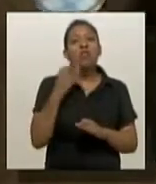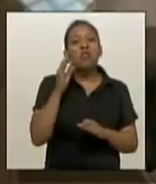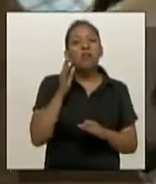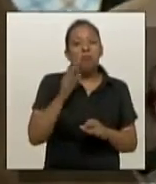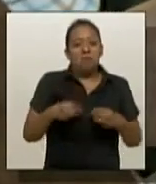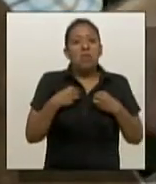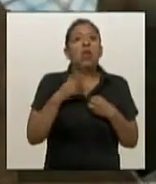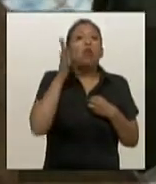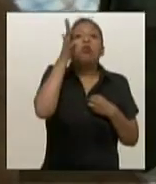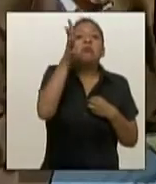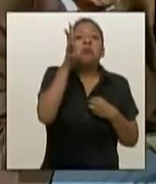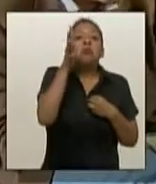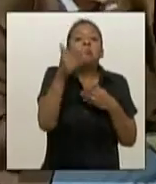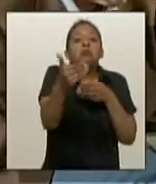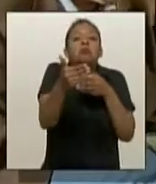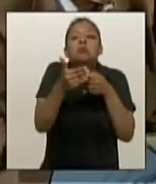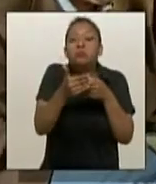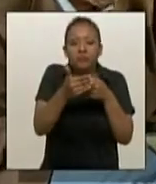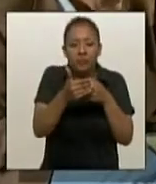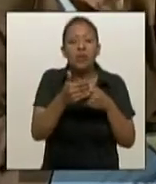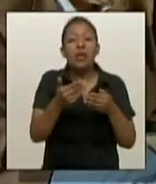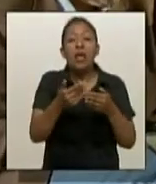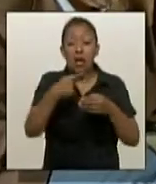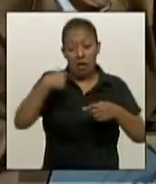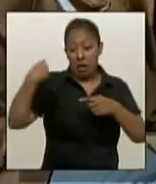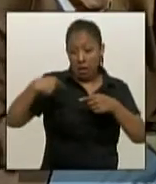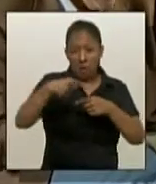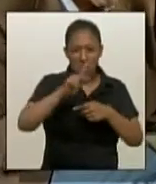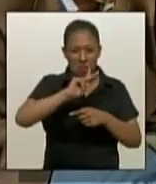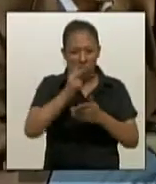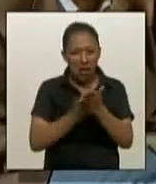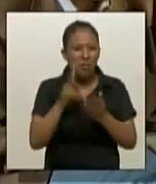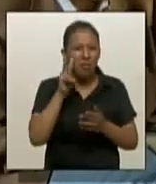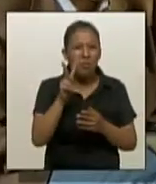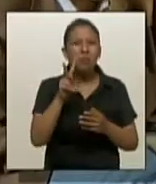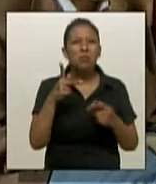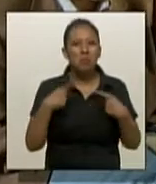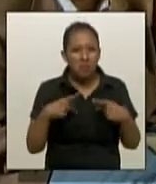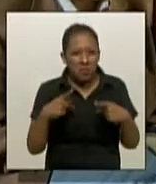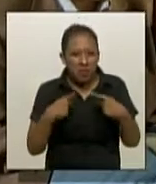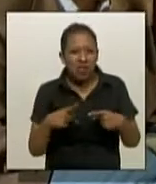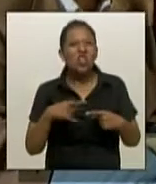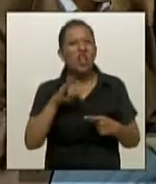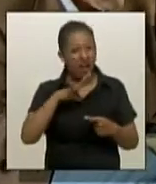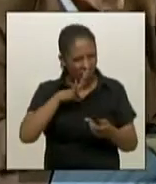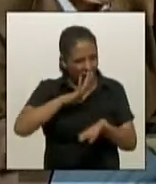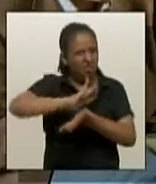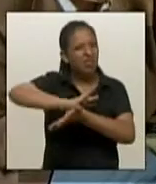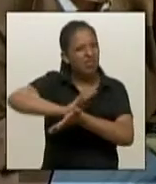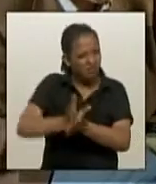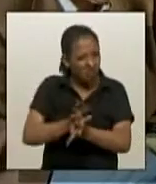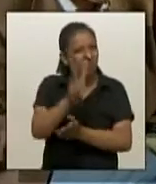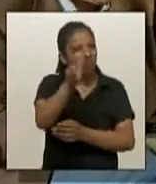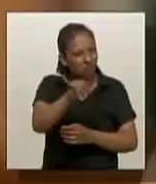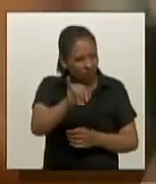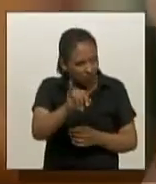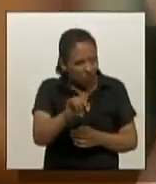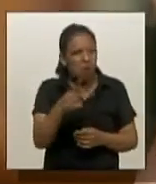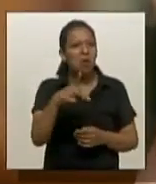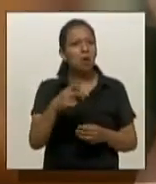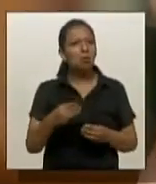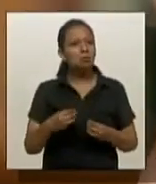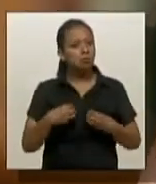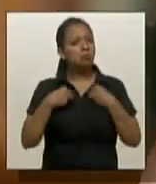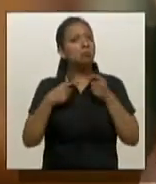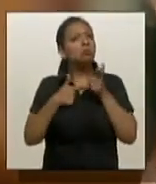vida. Y a lo largo de este programa hemos conocido a gente que eso, ¿no? Que sí ha enfrentado problemas de discriminación, es cierto, pero que ha seguido